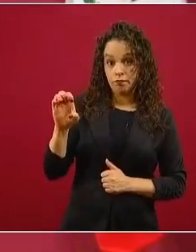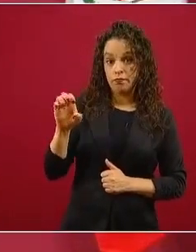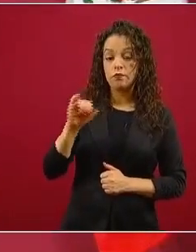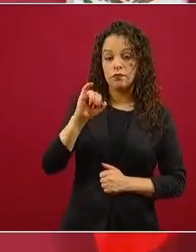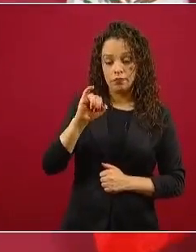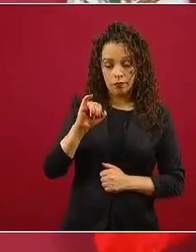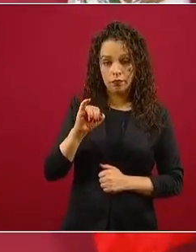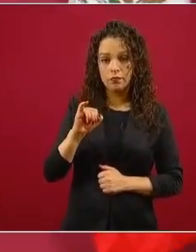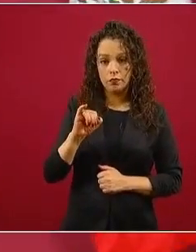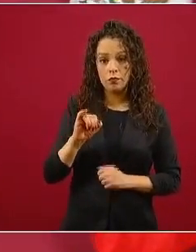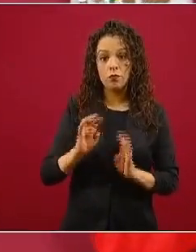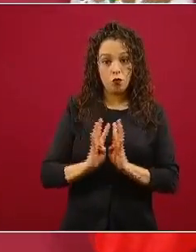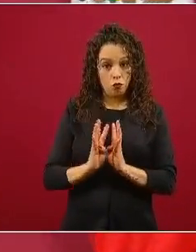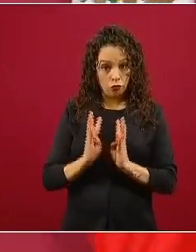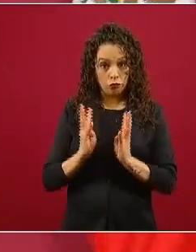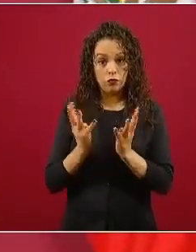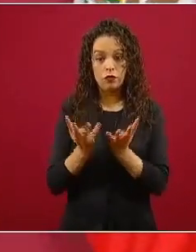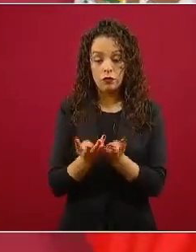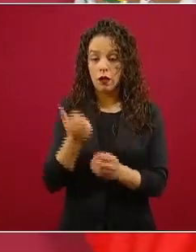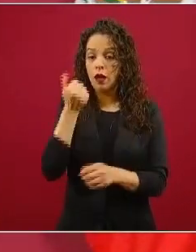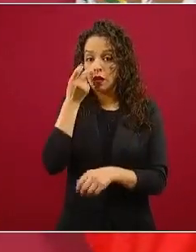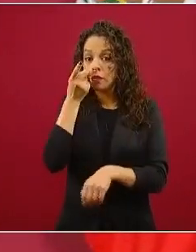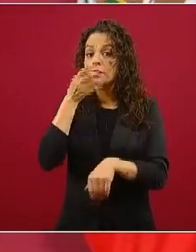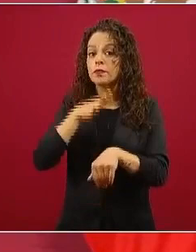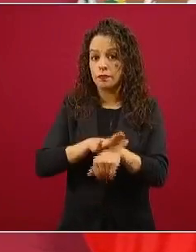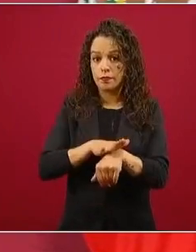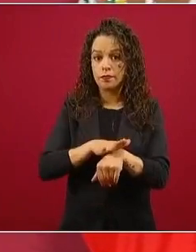consejos de administración,